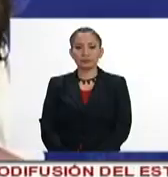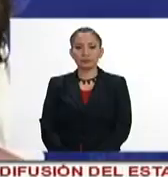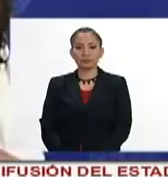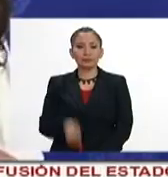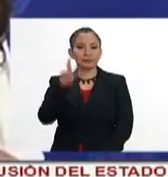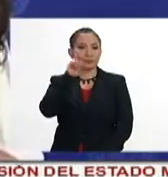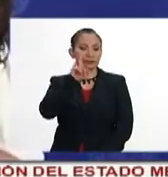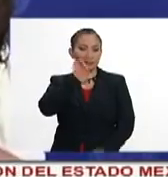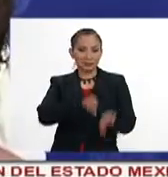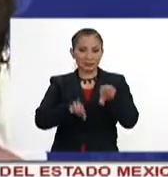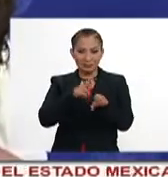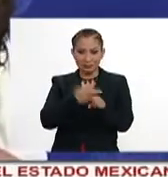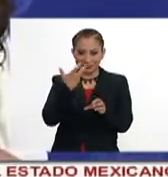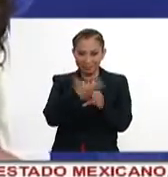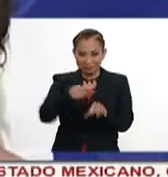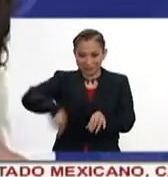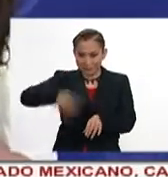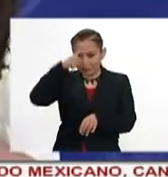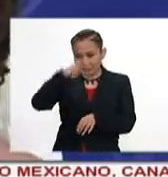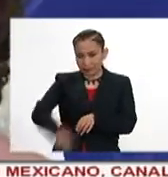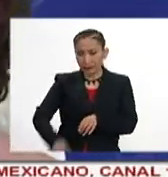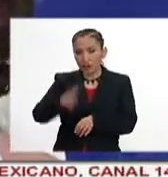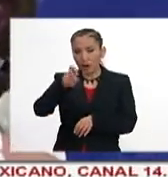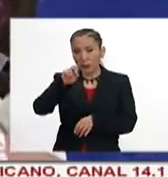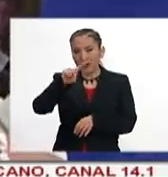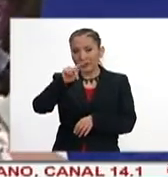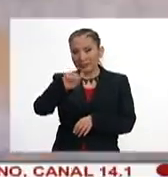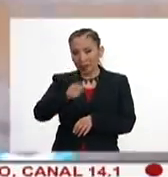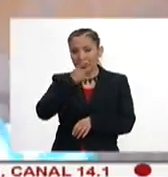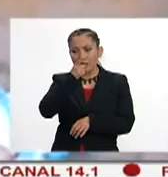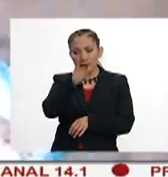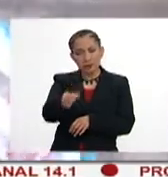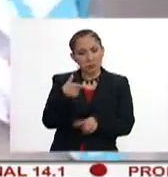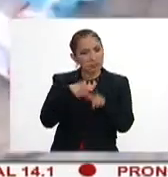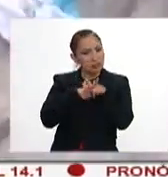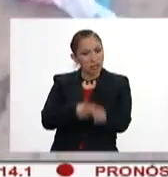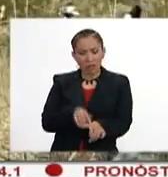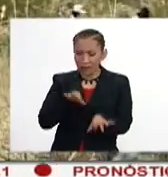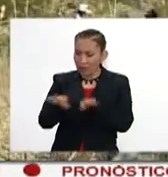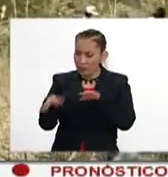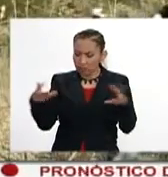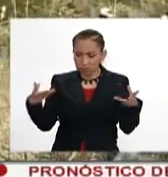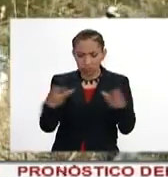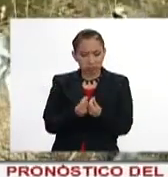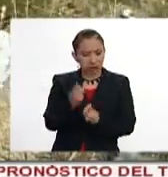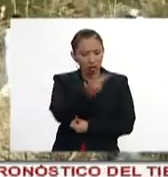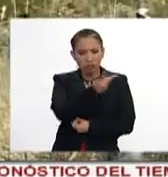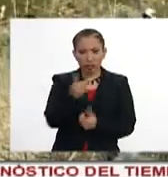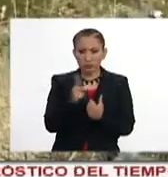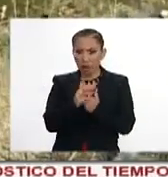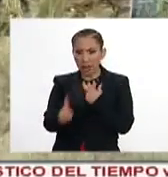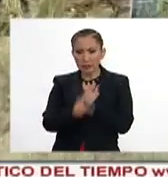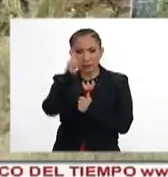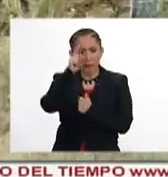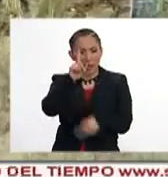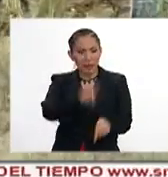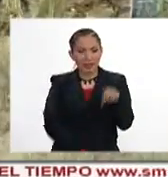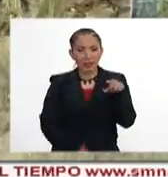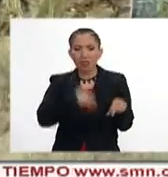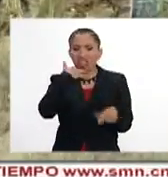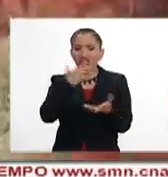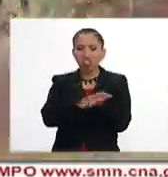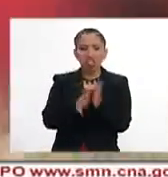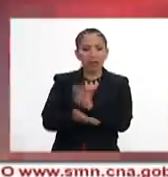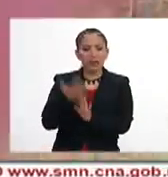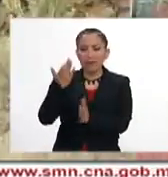La embajadora de Estados Unidos en México, Roberta Jacobson, aseguró que continuará el trabajo conjunto entre ambas naciones para combatir la